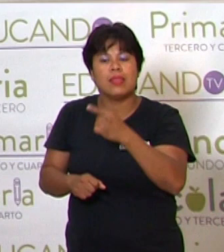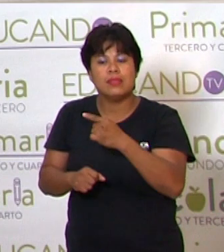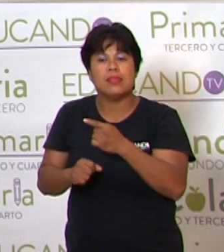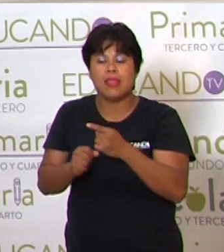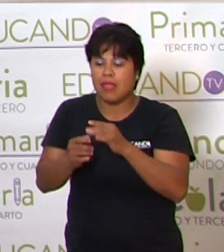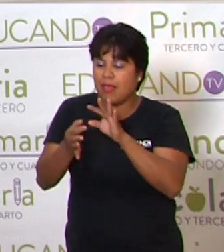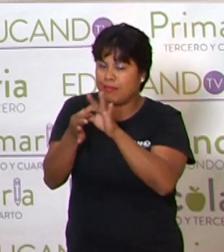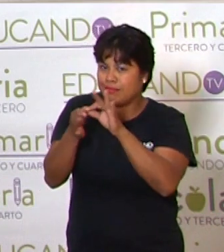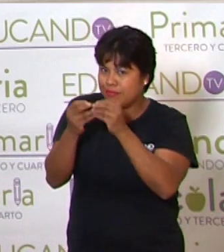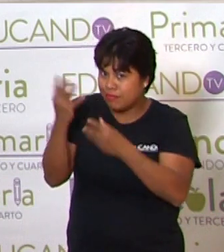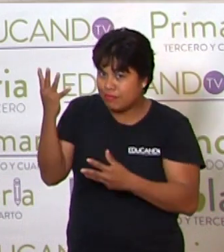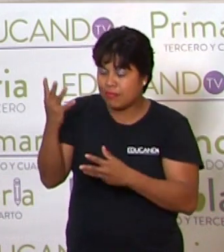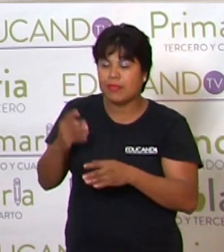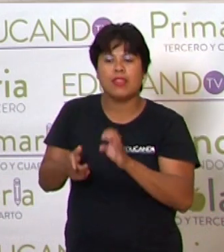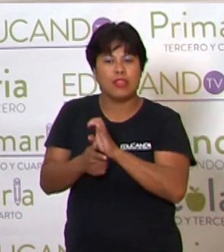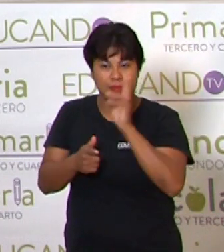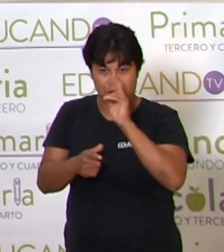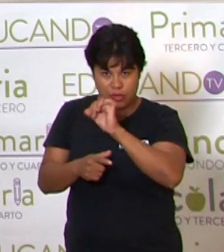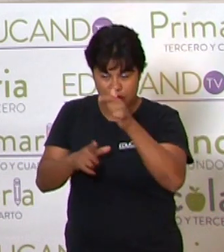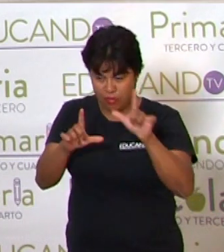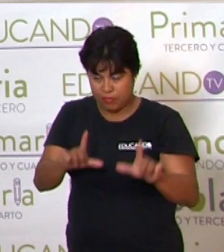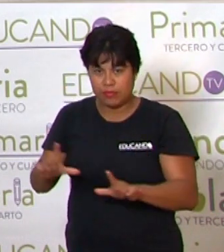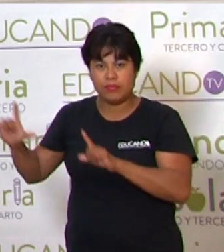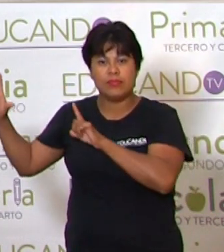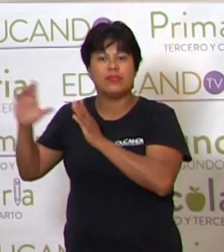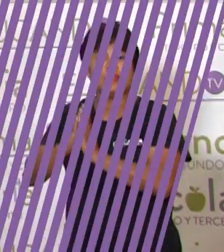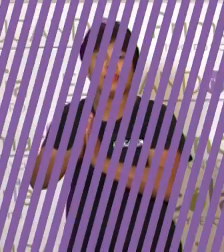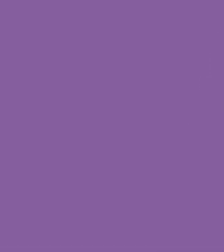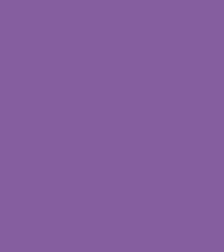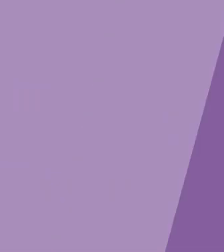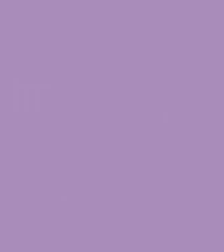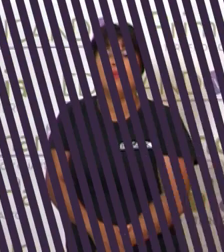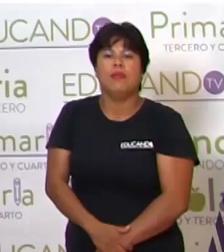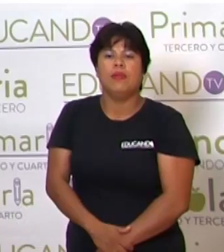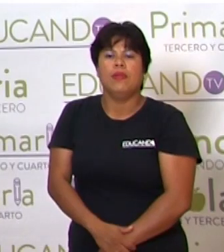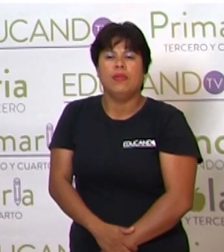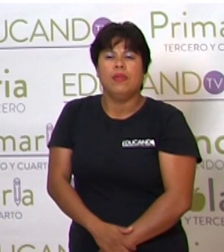mensaje. Entonces vamos a ver la siguiente caricatura, por favor.